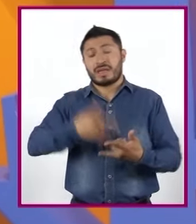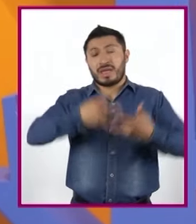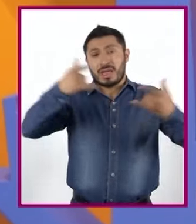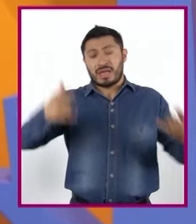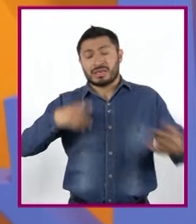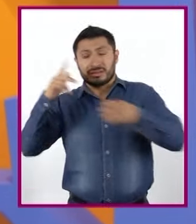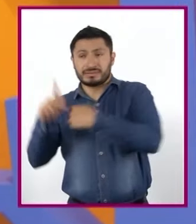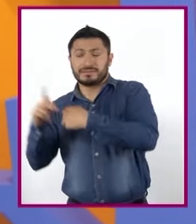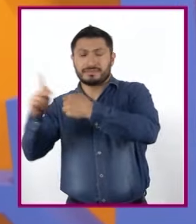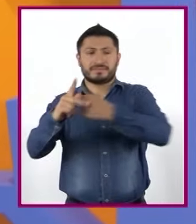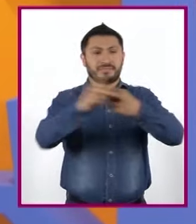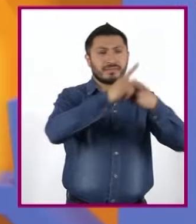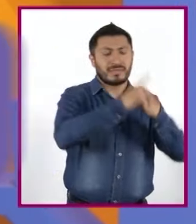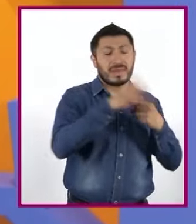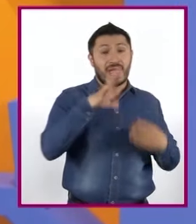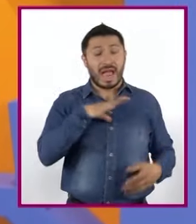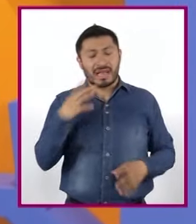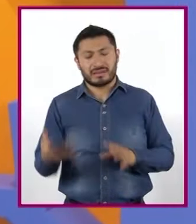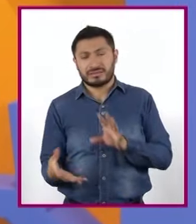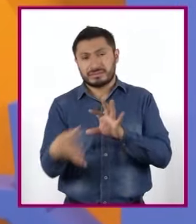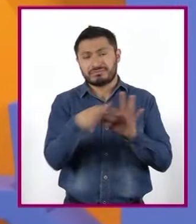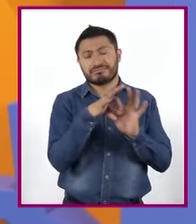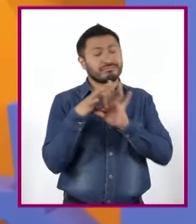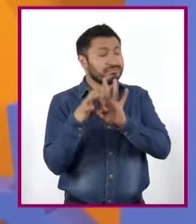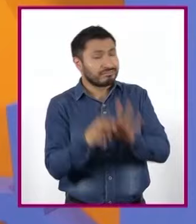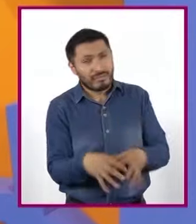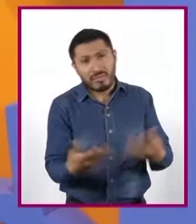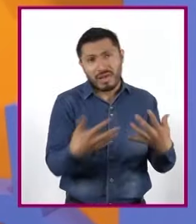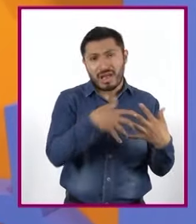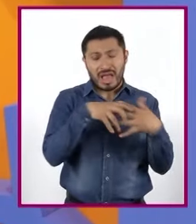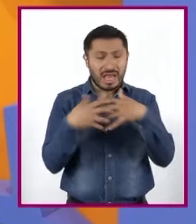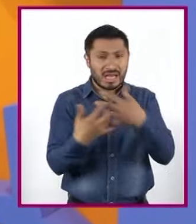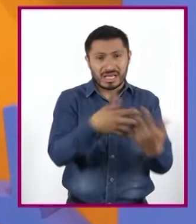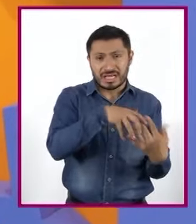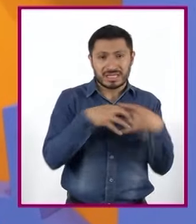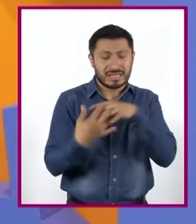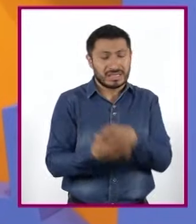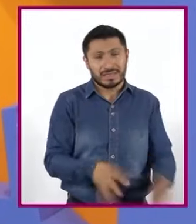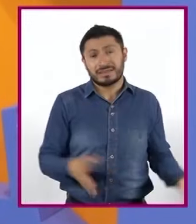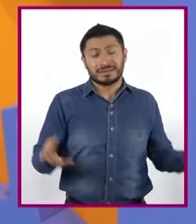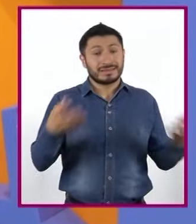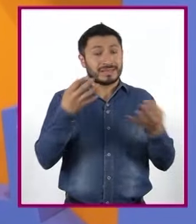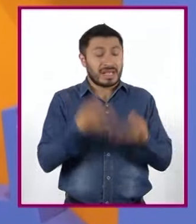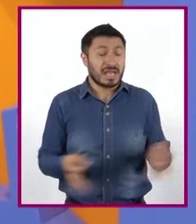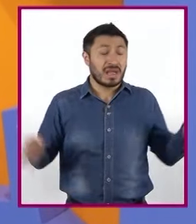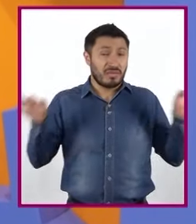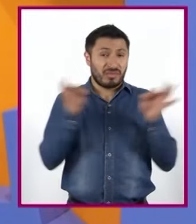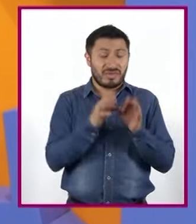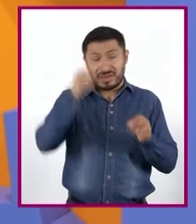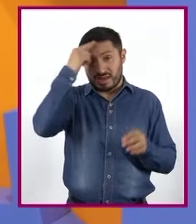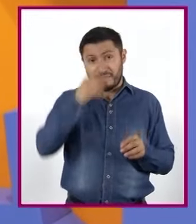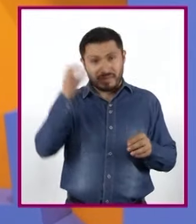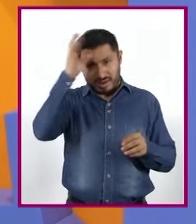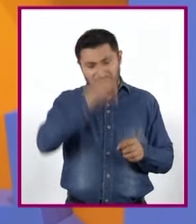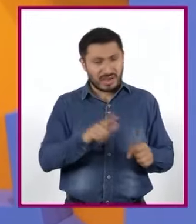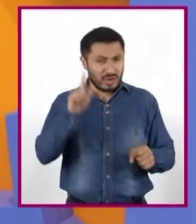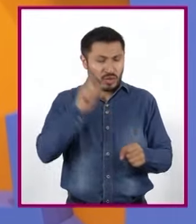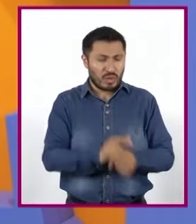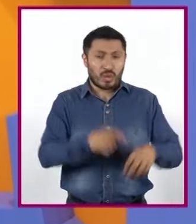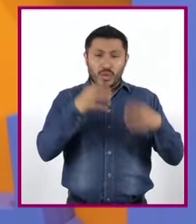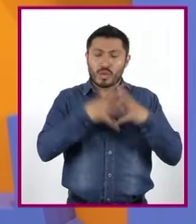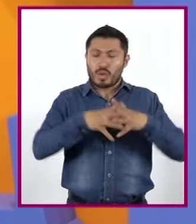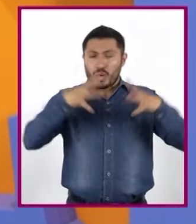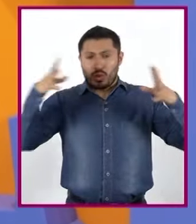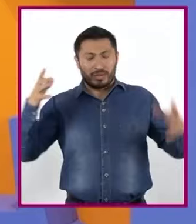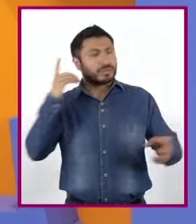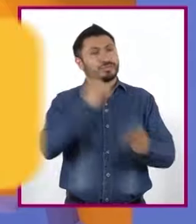se conforma de mezclas, de cruces, y esto ha creado una rica diversidad cultural que podemos identificar en